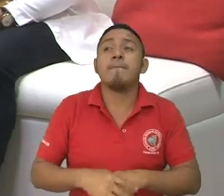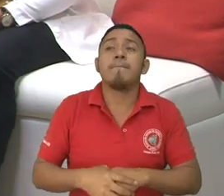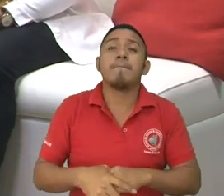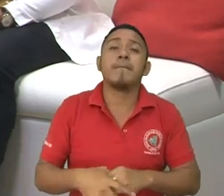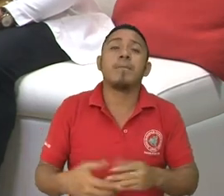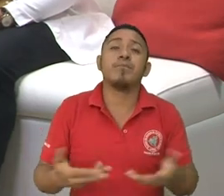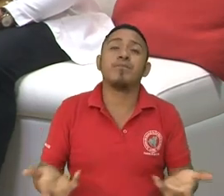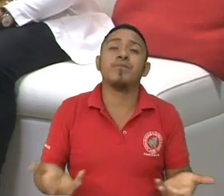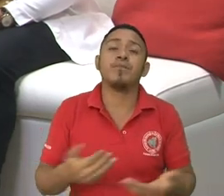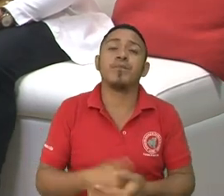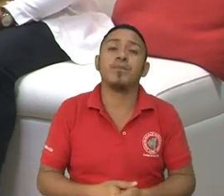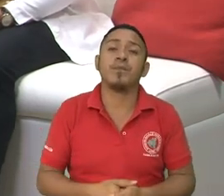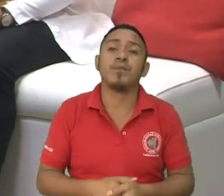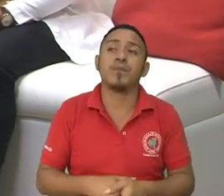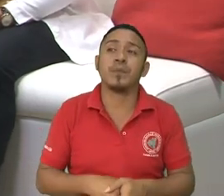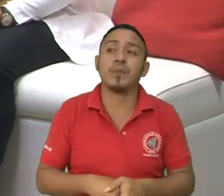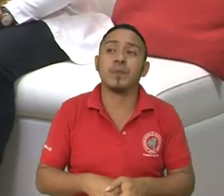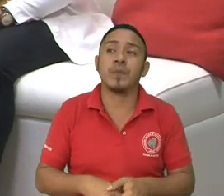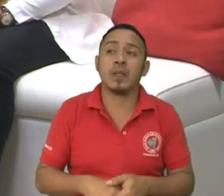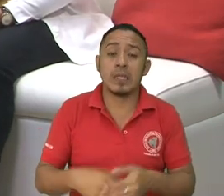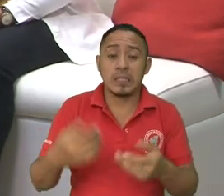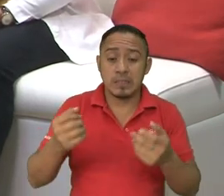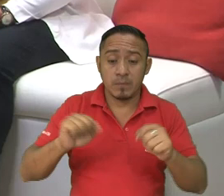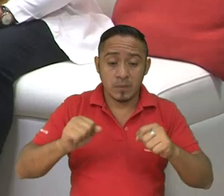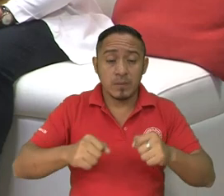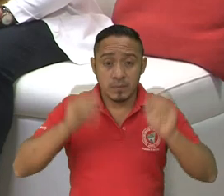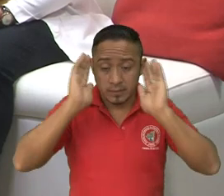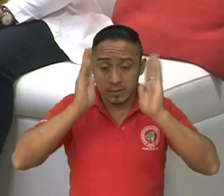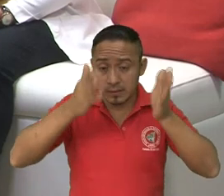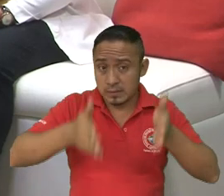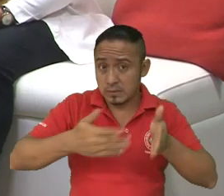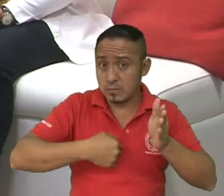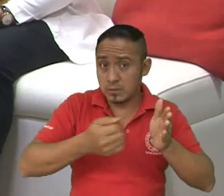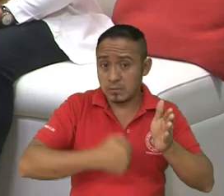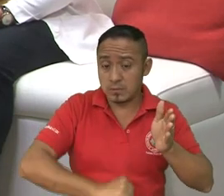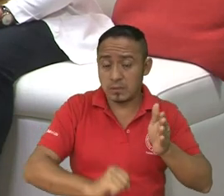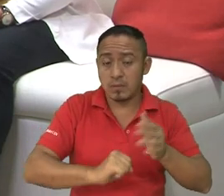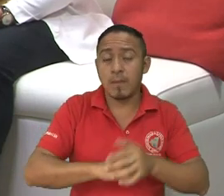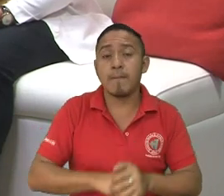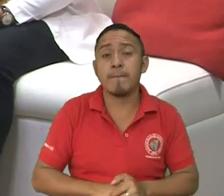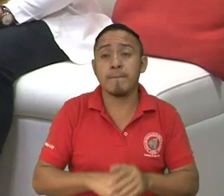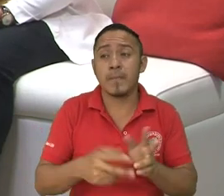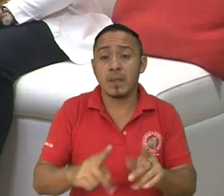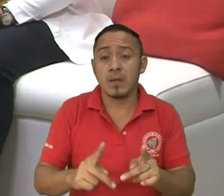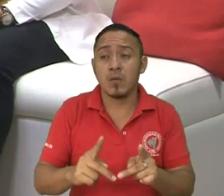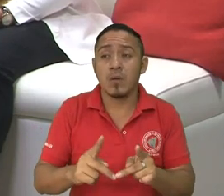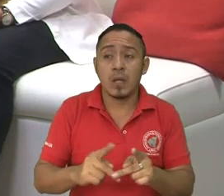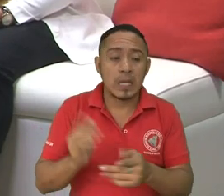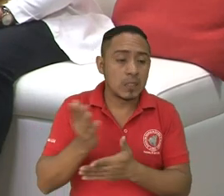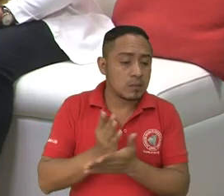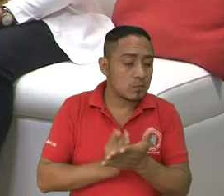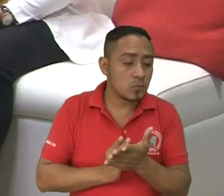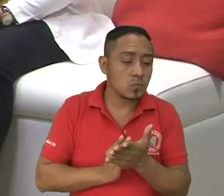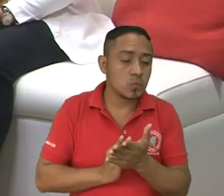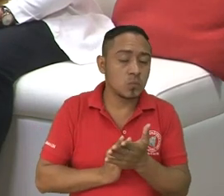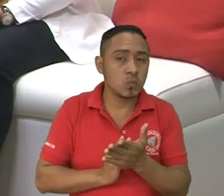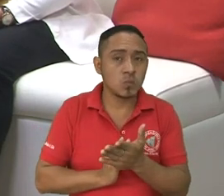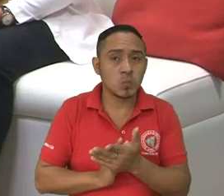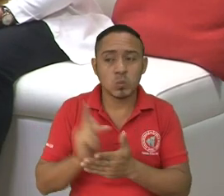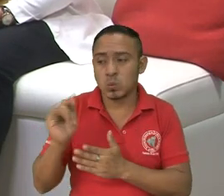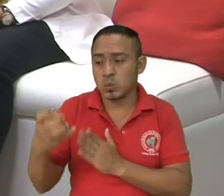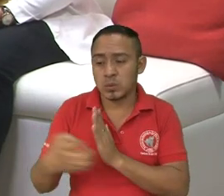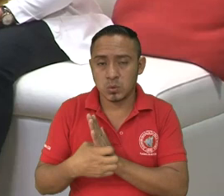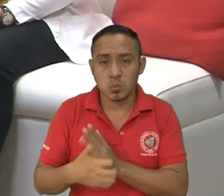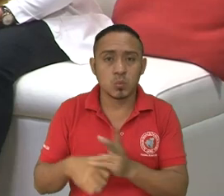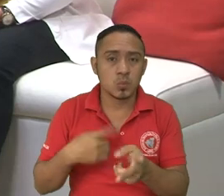licenciada? Puede ser que nosotros estemos prestando tiempo a nuestros hijos, pero hay unos factores que inciden, la